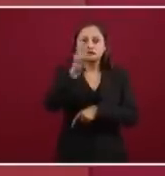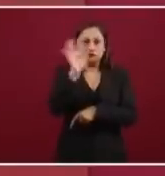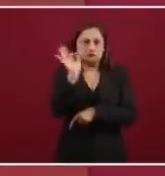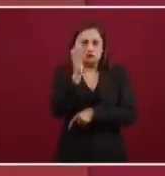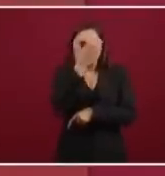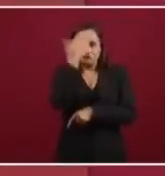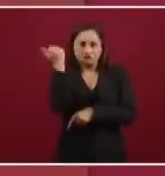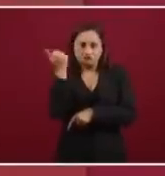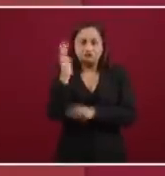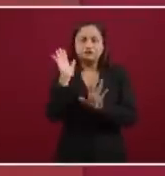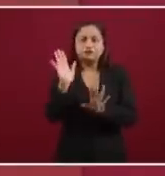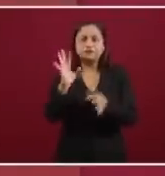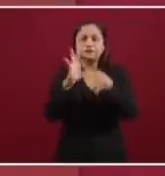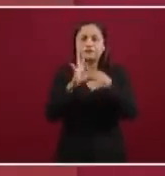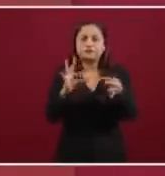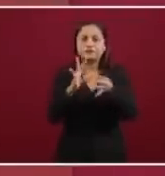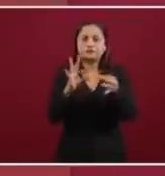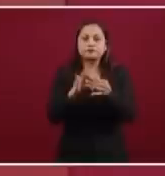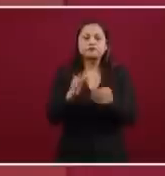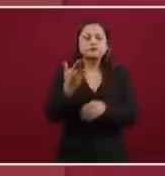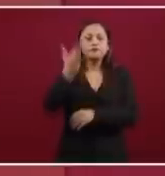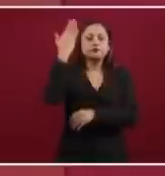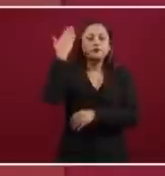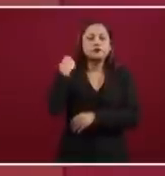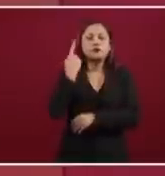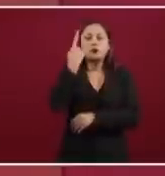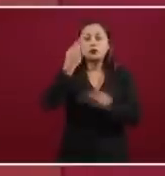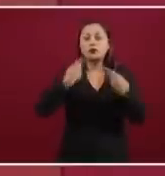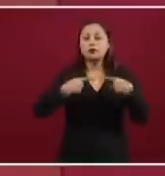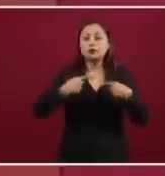Si un funcionario ganaba 200 mil pesos,